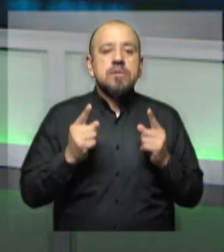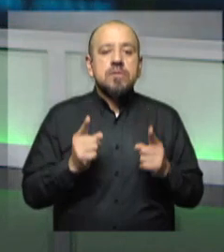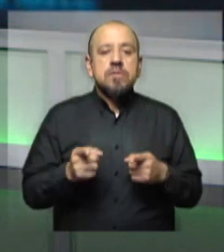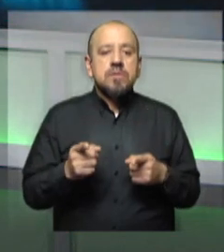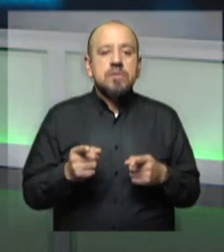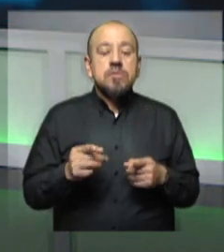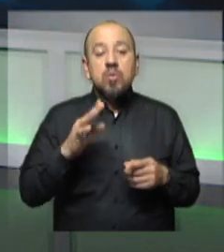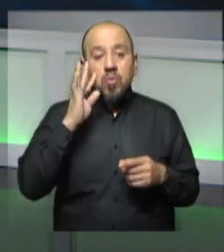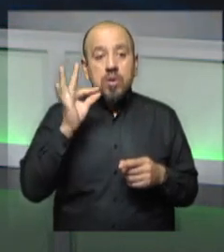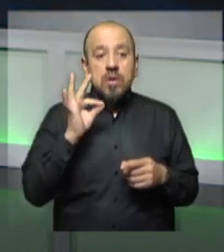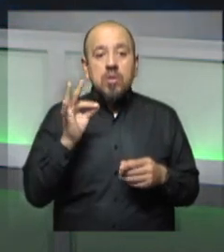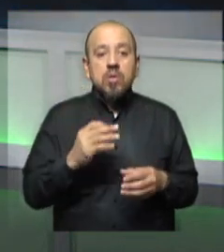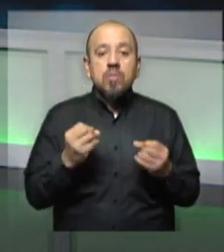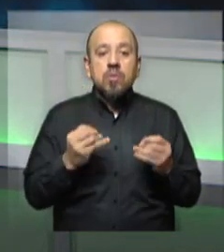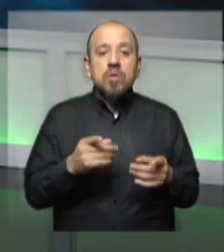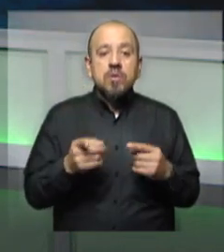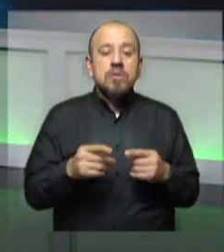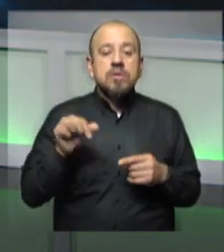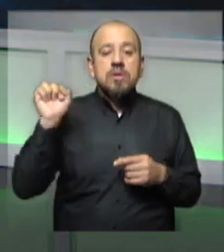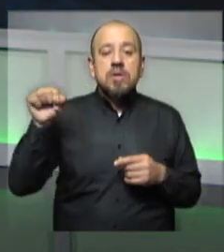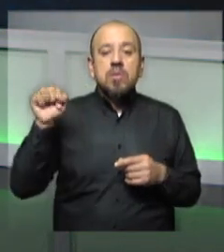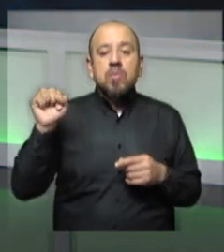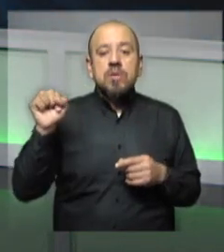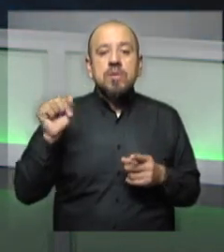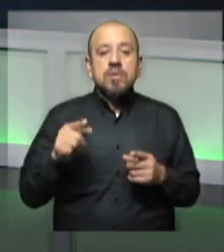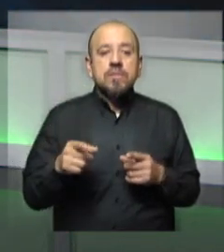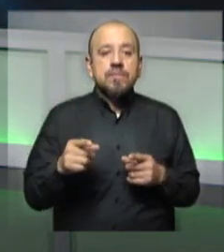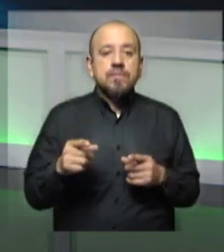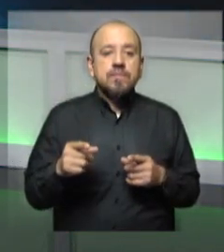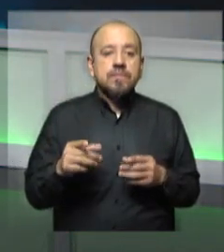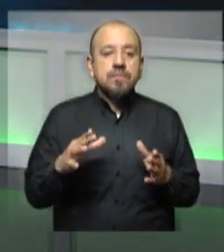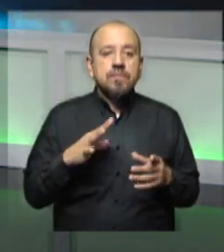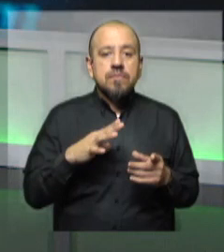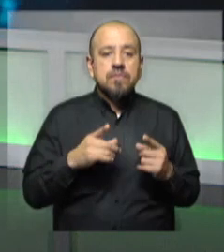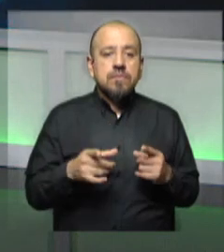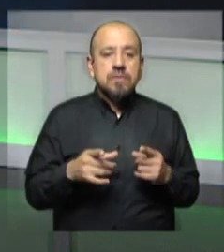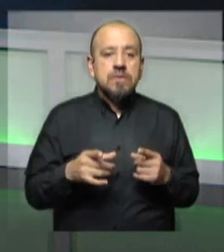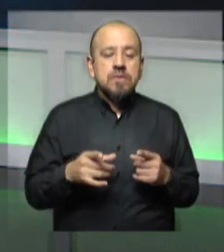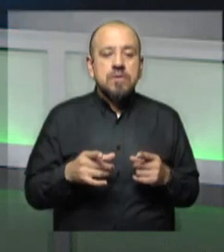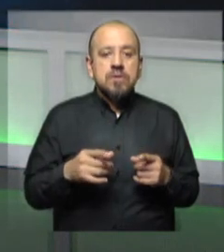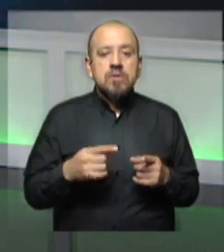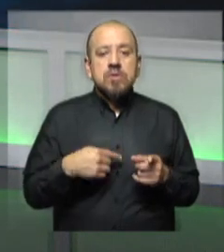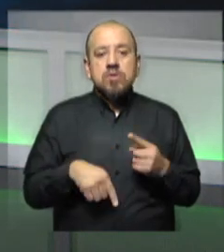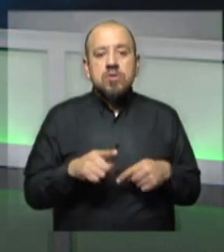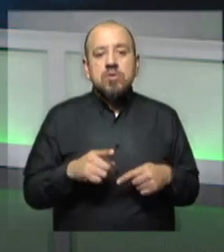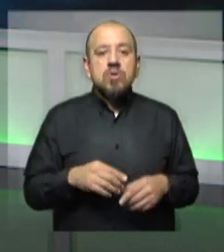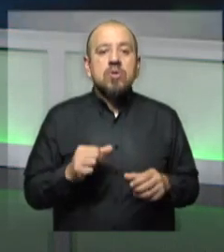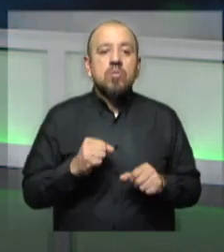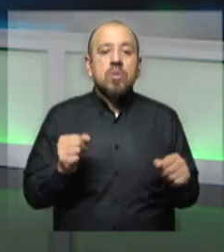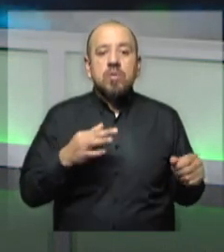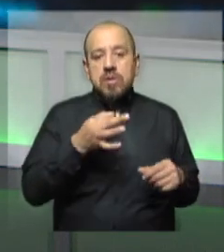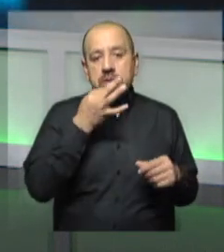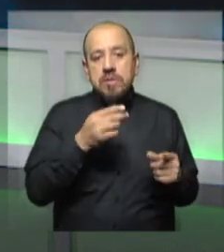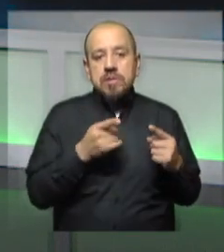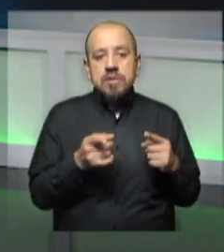hay que tomar con cuidado dado que esto surgen de encuestas y al surgir de encuestas tienen un margen de error asociado sí lo que podemos decir con